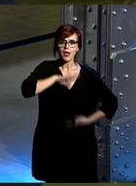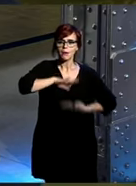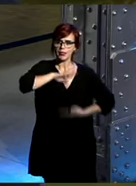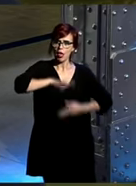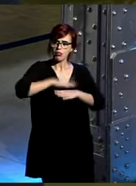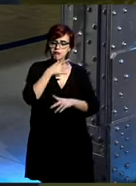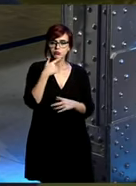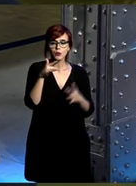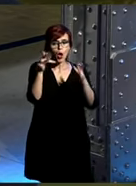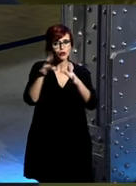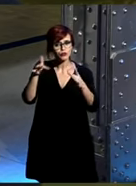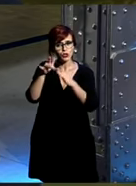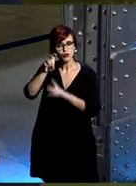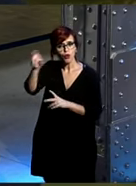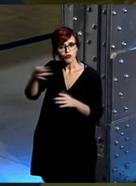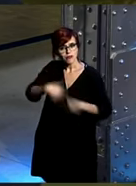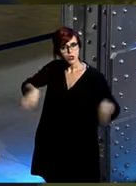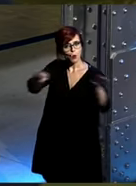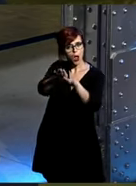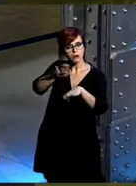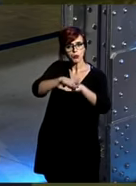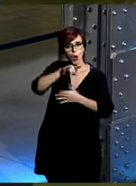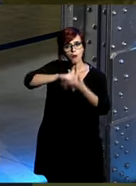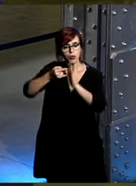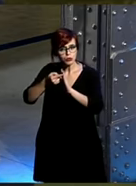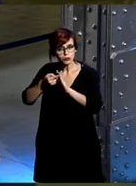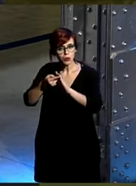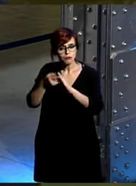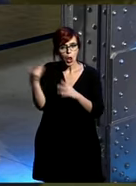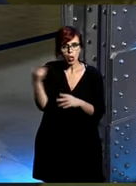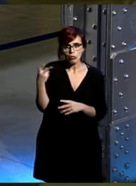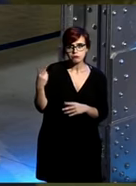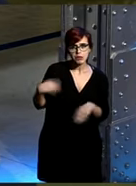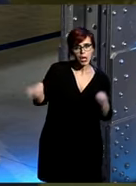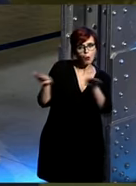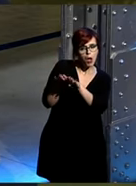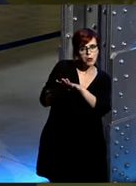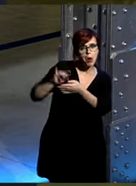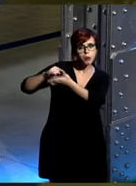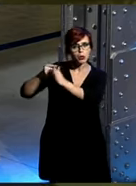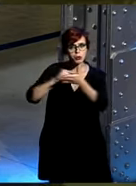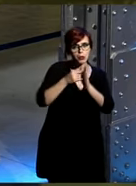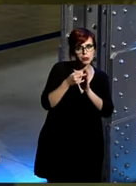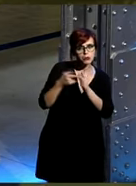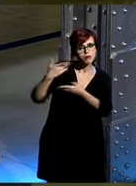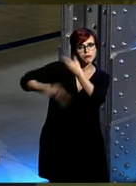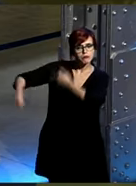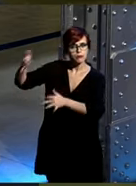relacionarte con otros que son como tú y trabajar en proyectos con otros que son como tú. Eso nosotros lo hacemos de muchas maneras. Una de ellos